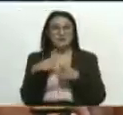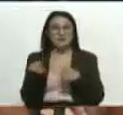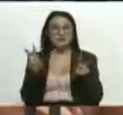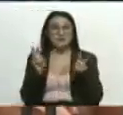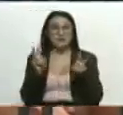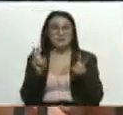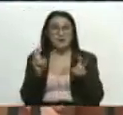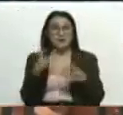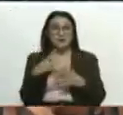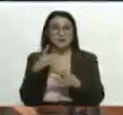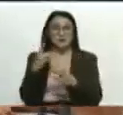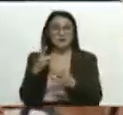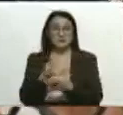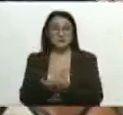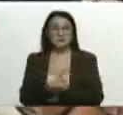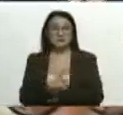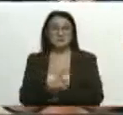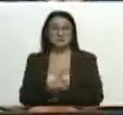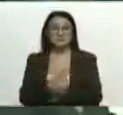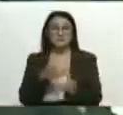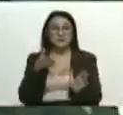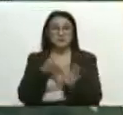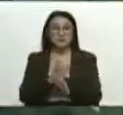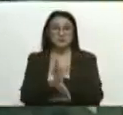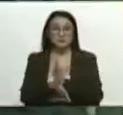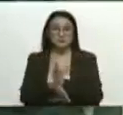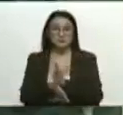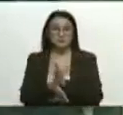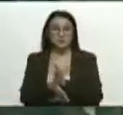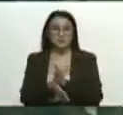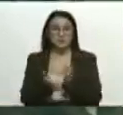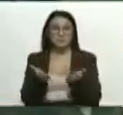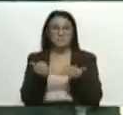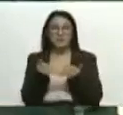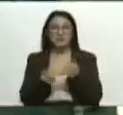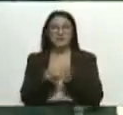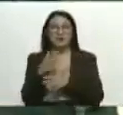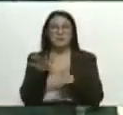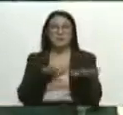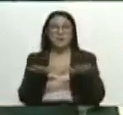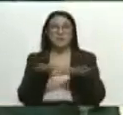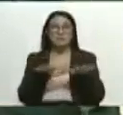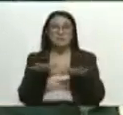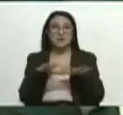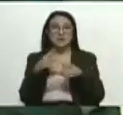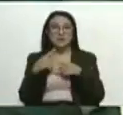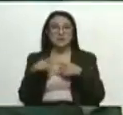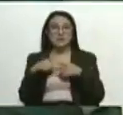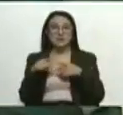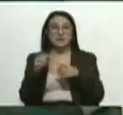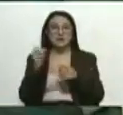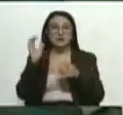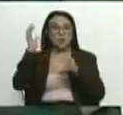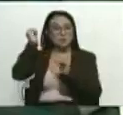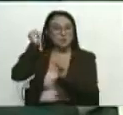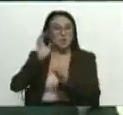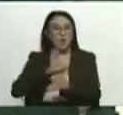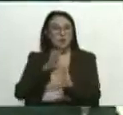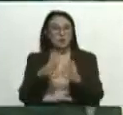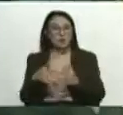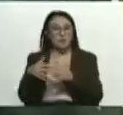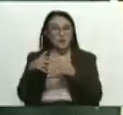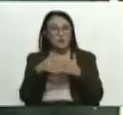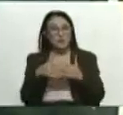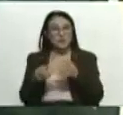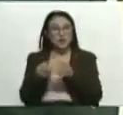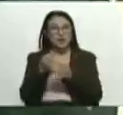de interés que tienen que ver con exigir y crear un movimiento en los diferentes consulados de Estados Unidos, donde se